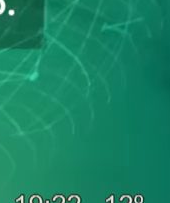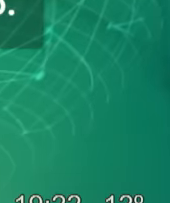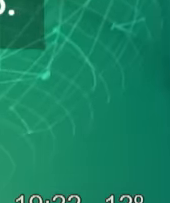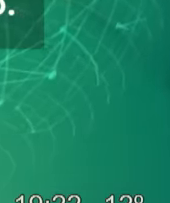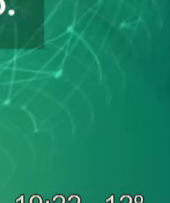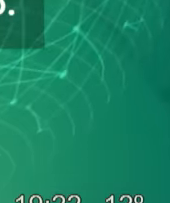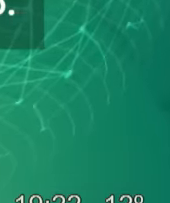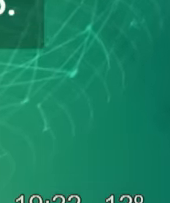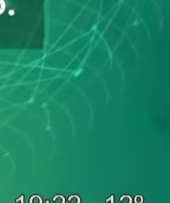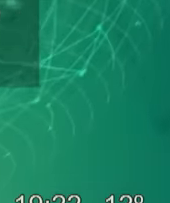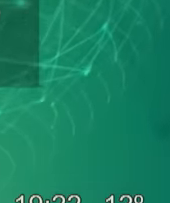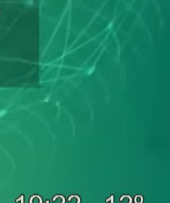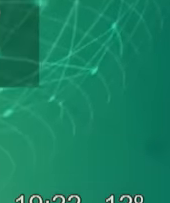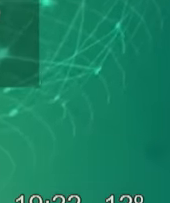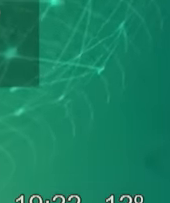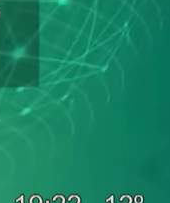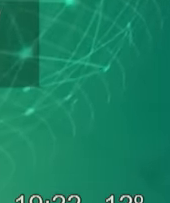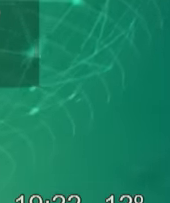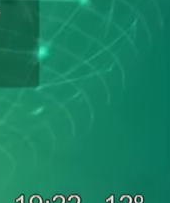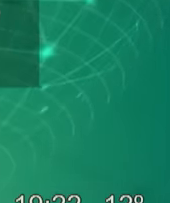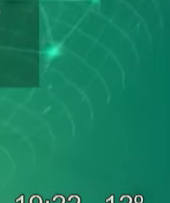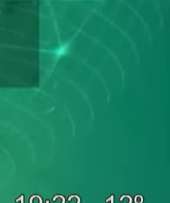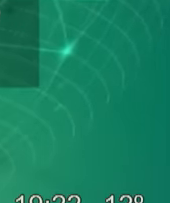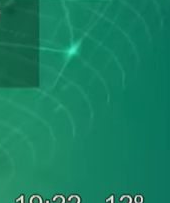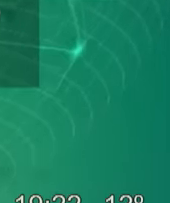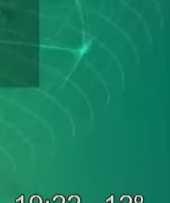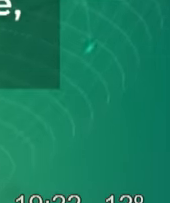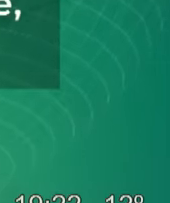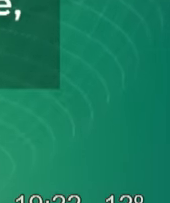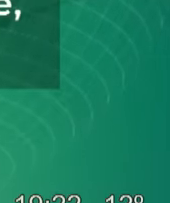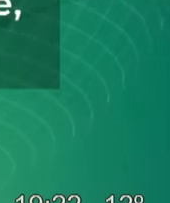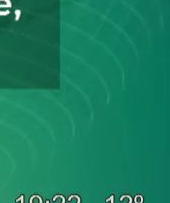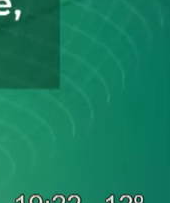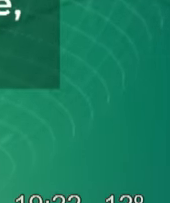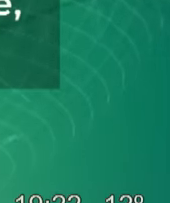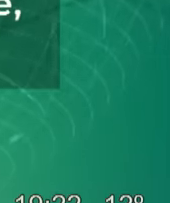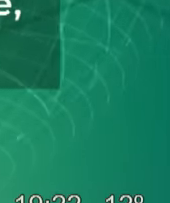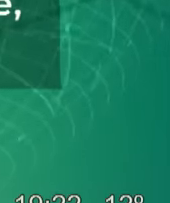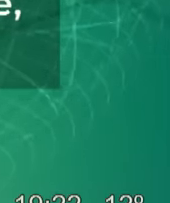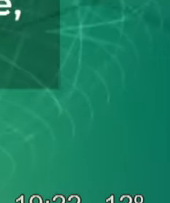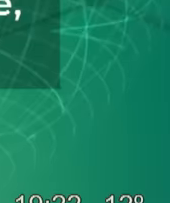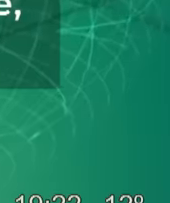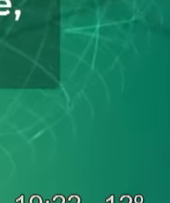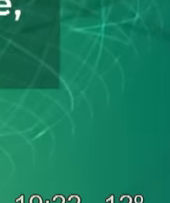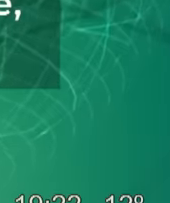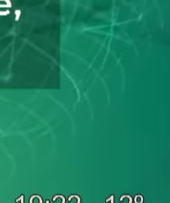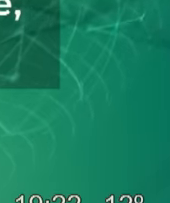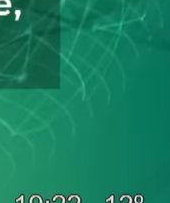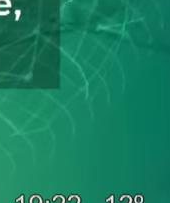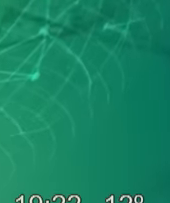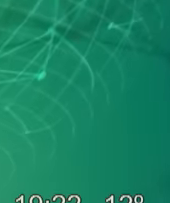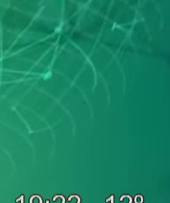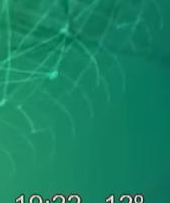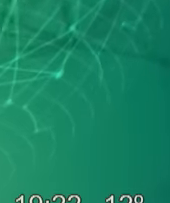el tipo es un tarado. Un tarado. Yo cuando lo sentí en el Ministerio del Interior de la Casona del Prado, decir lo que dijo, ya no me acuerdo exactamente, pero me acuerdo que me quedé